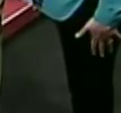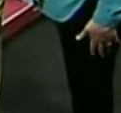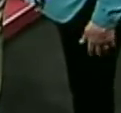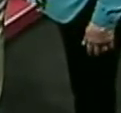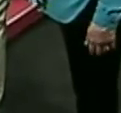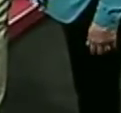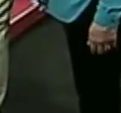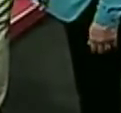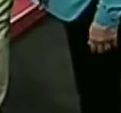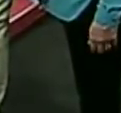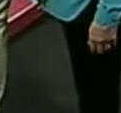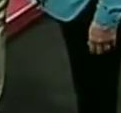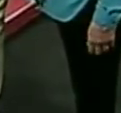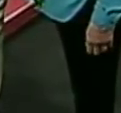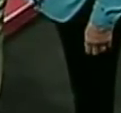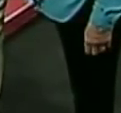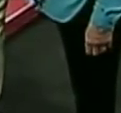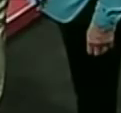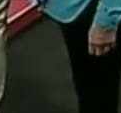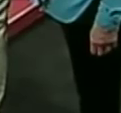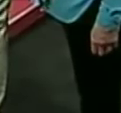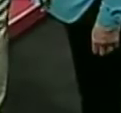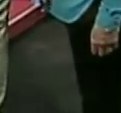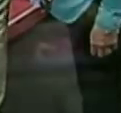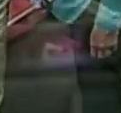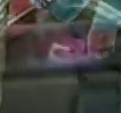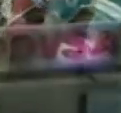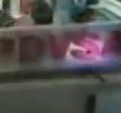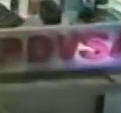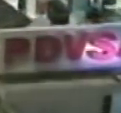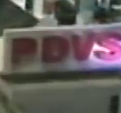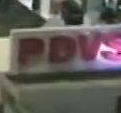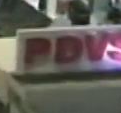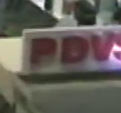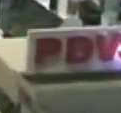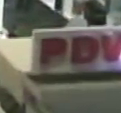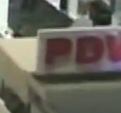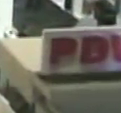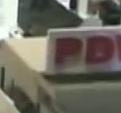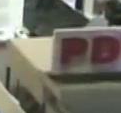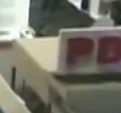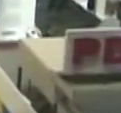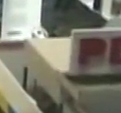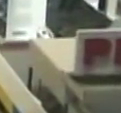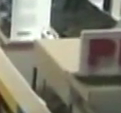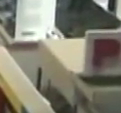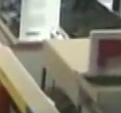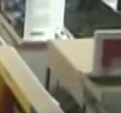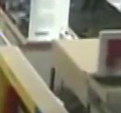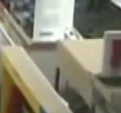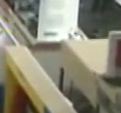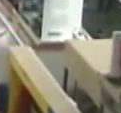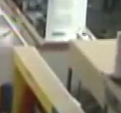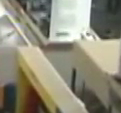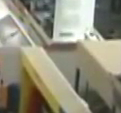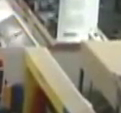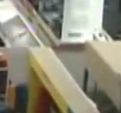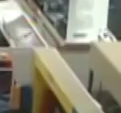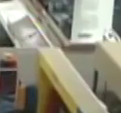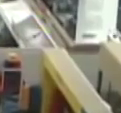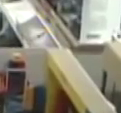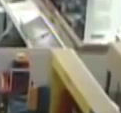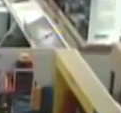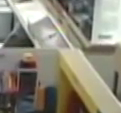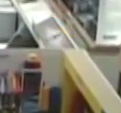las empresas que han sido consolidadas en el proceso revolucionario y en las cuales se viene compartiendo esta experiencia